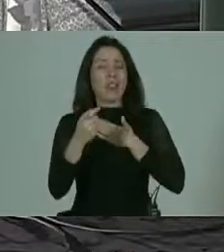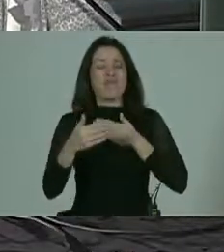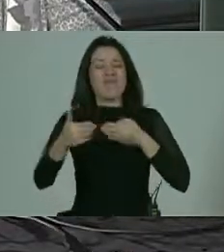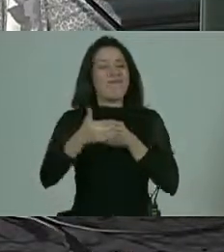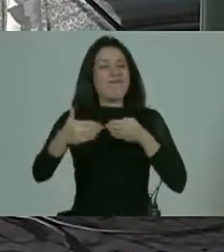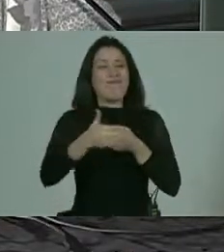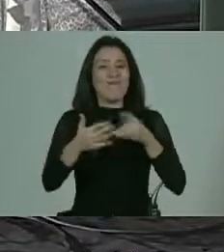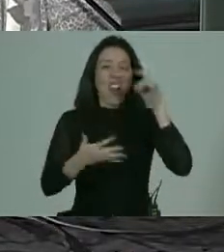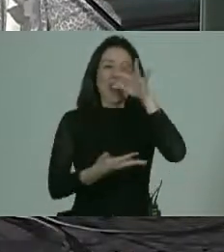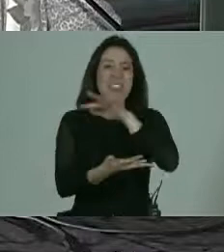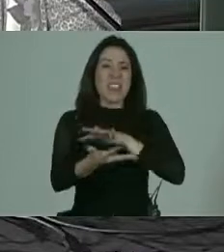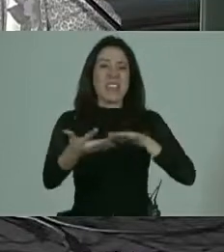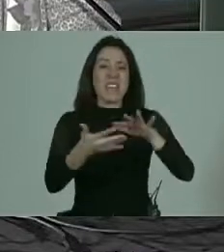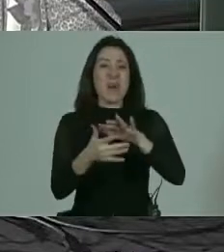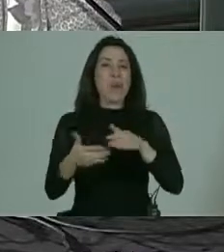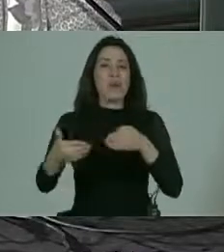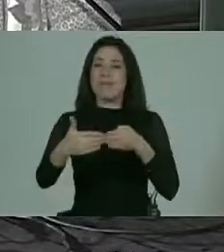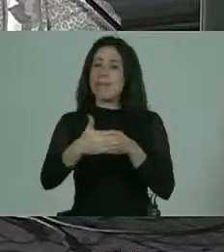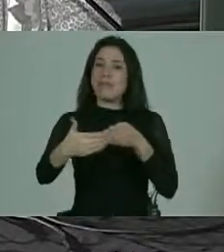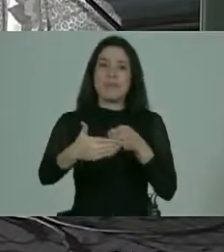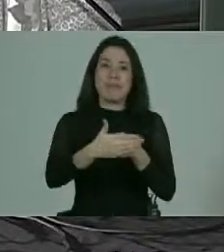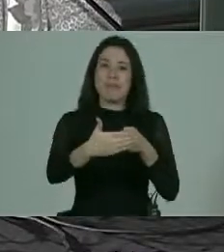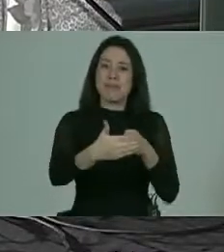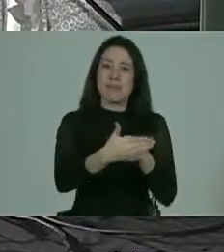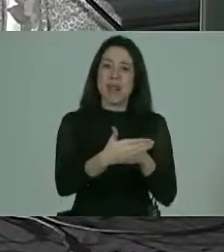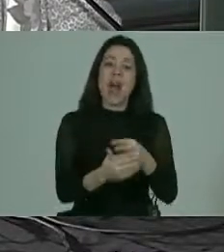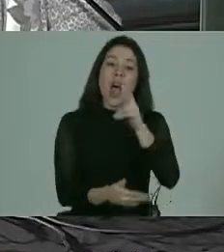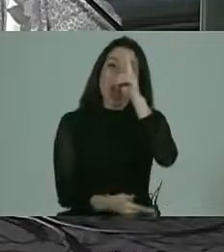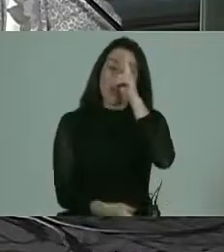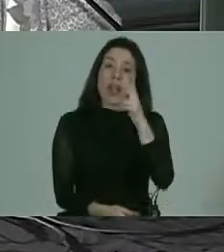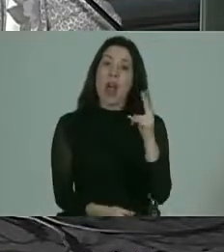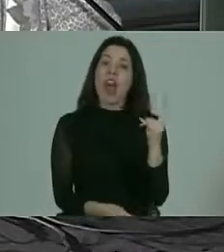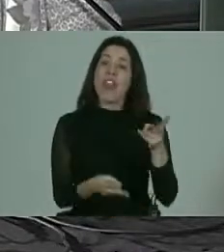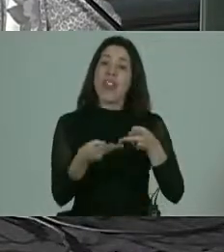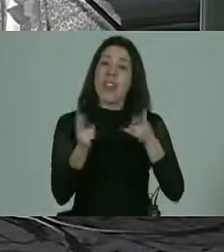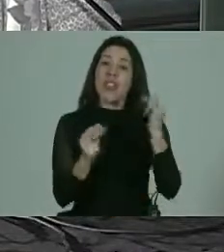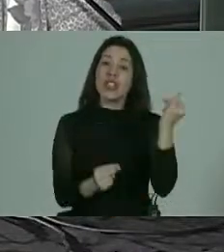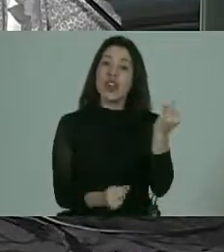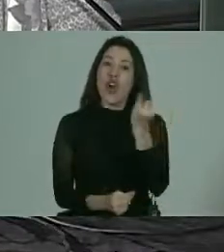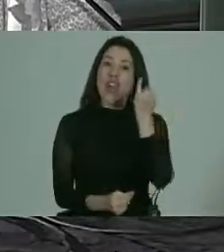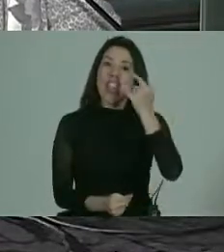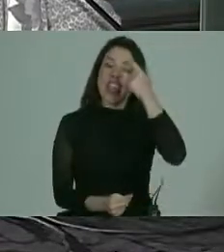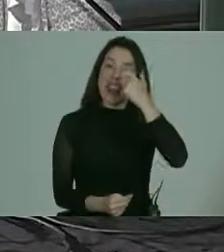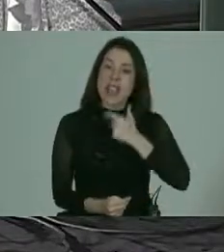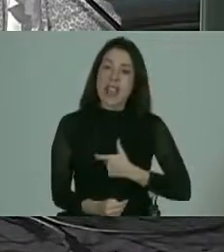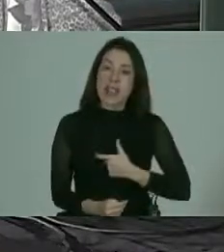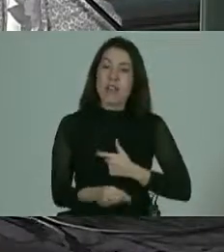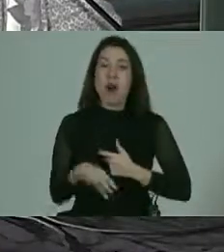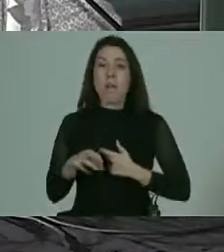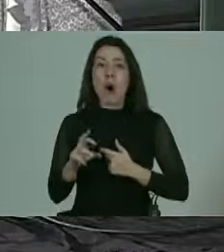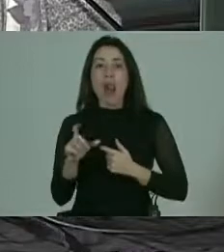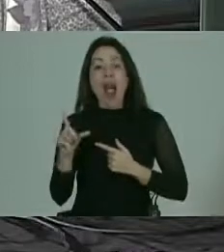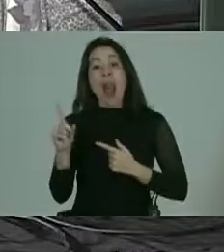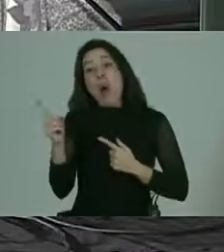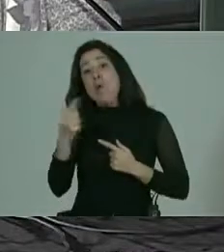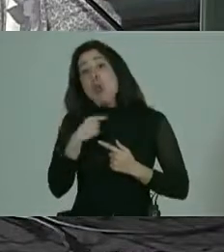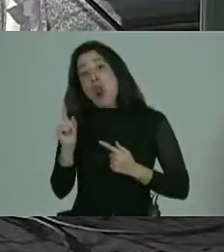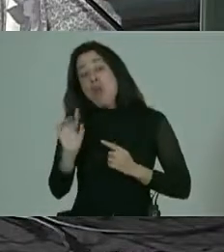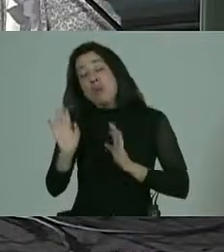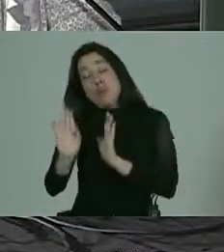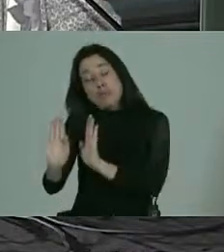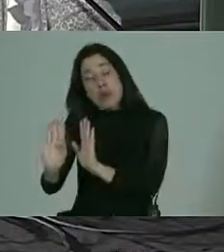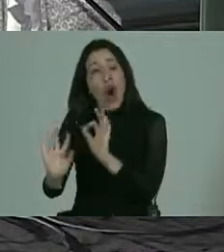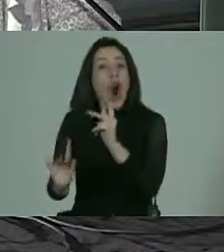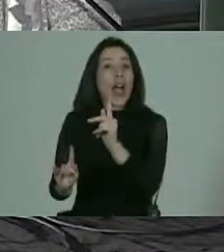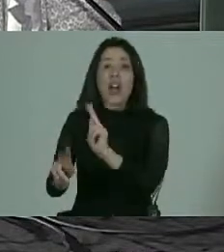dificulten esto y que hacen de barrera en esto si respetamos los derechos individuales sea una moral particular no le gusta muy